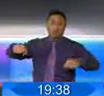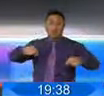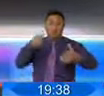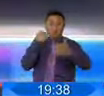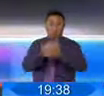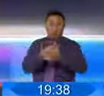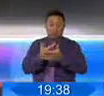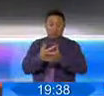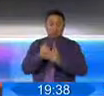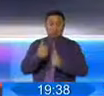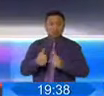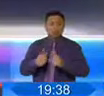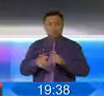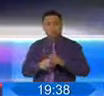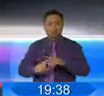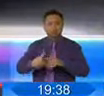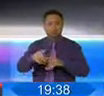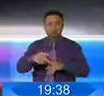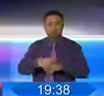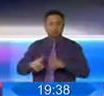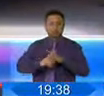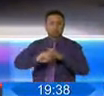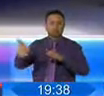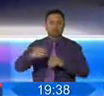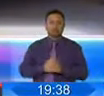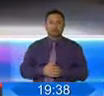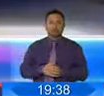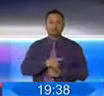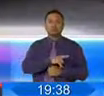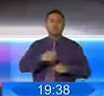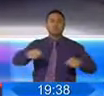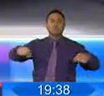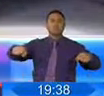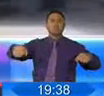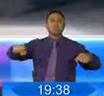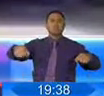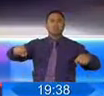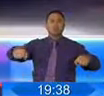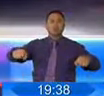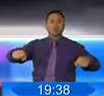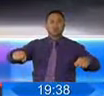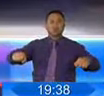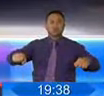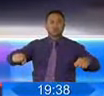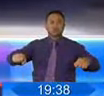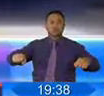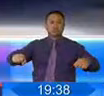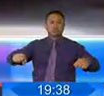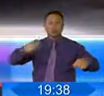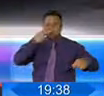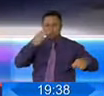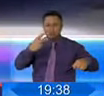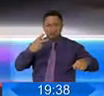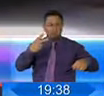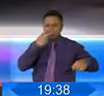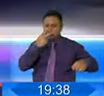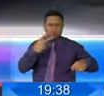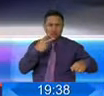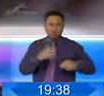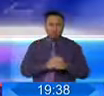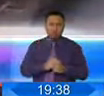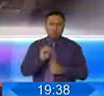fuga en el mismo vehículo. Lo cogió una moto, pero no identificaron al conductor. Yeah.